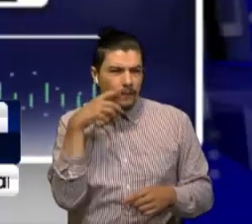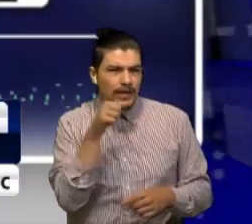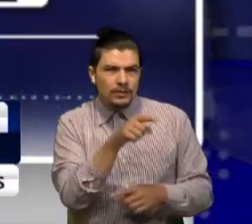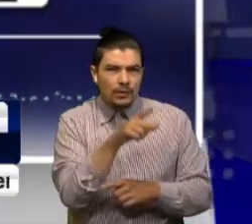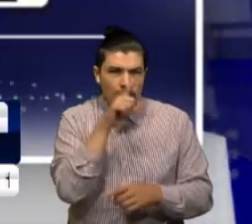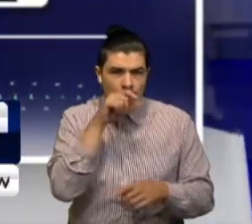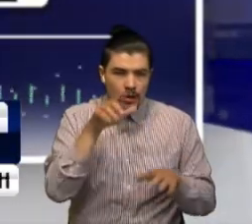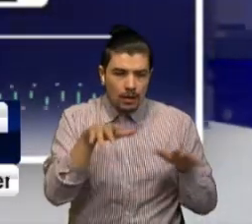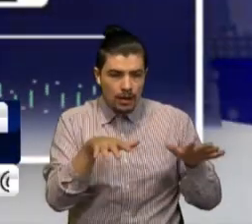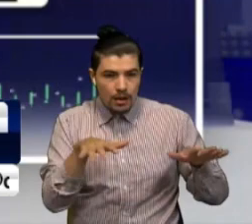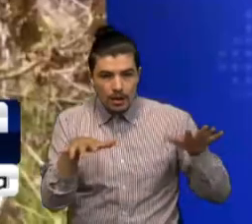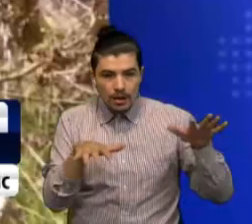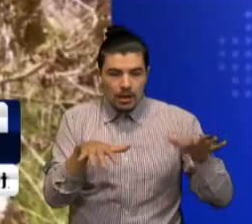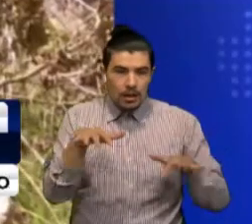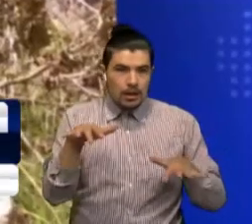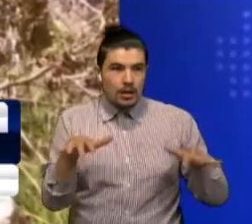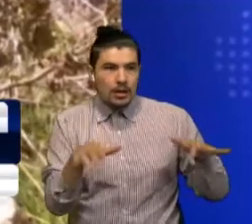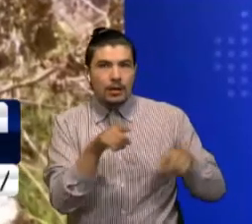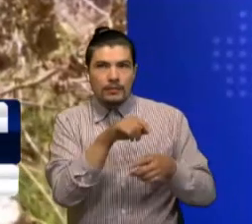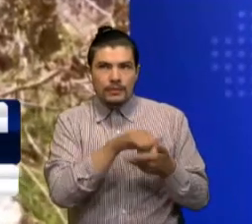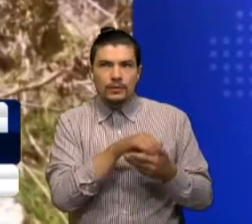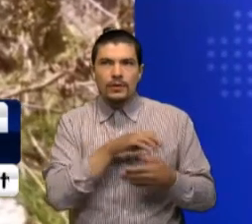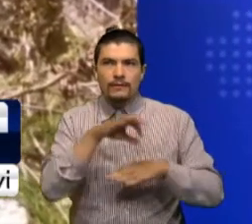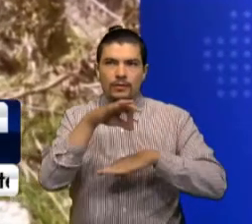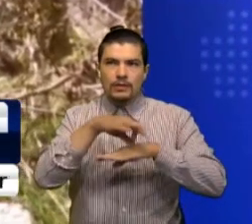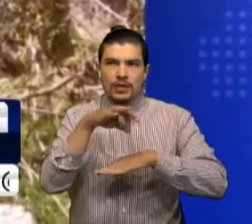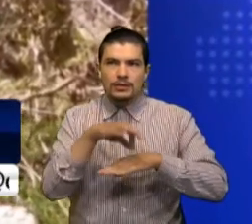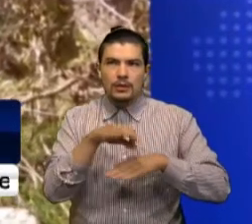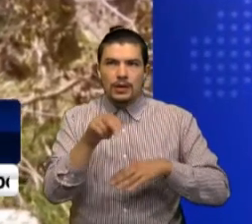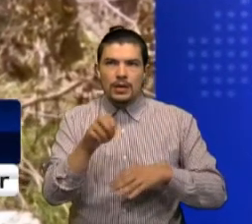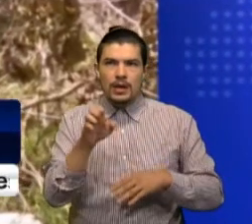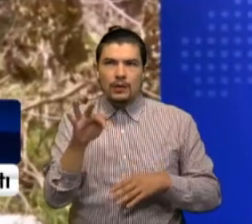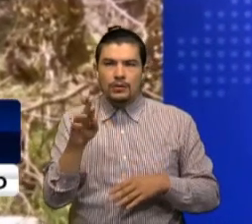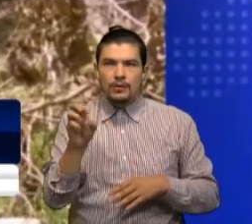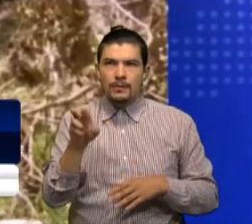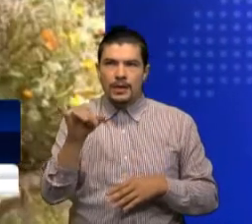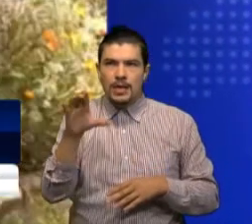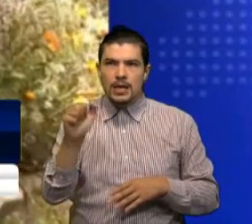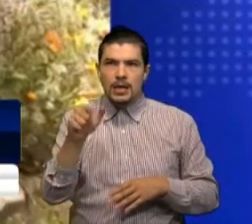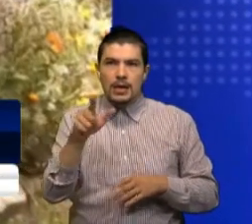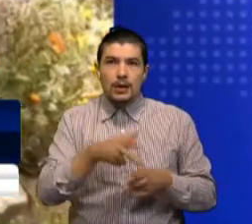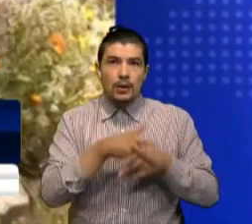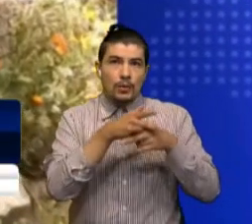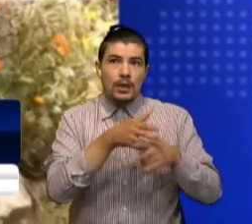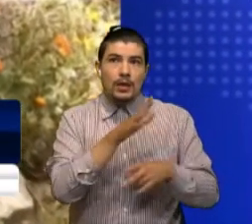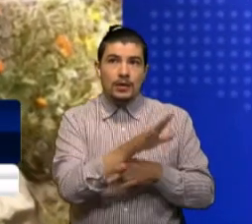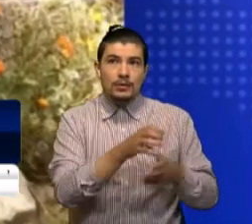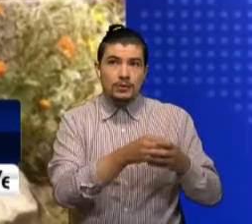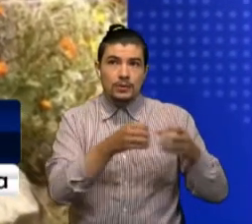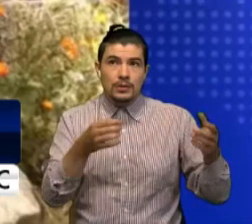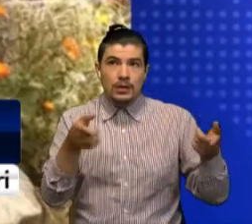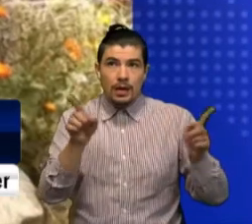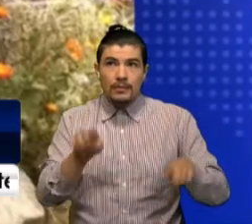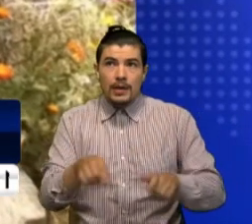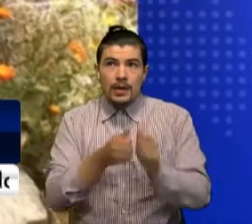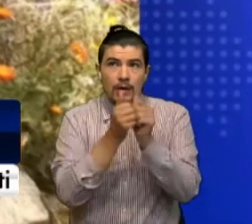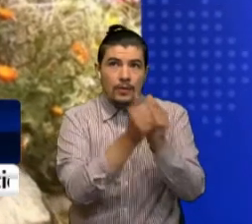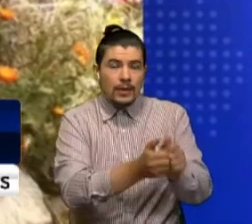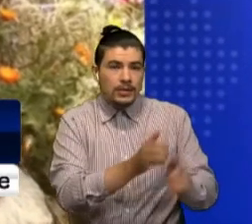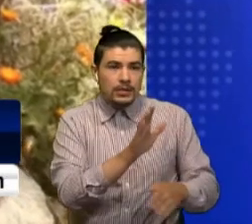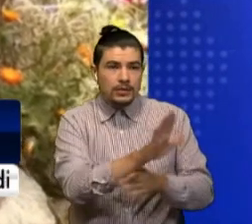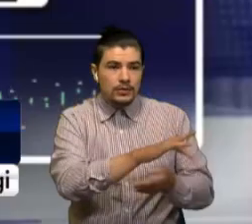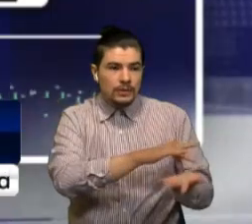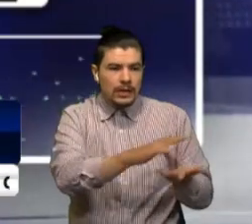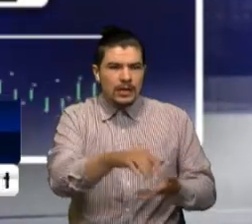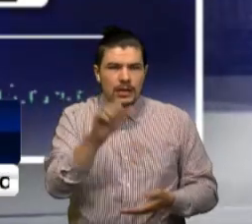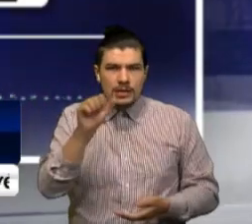a prestarle por los primeros auxilios. La Fundación Neotropical, que protege esta especie en el páramo Almorzadero, también acompañó a la emergencia.